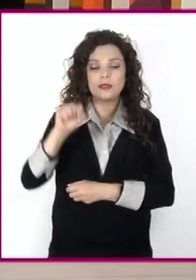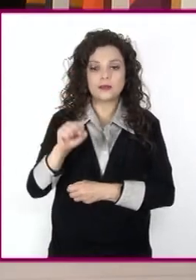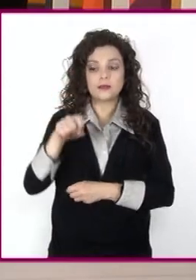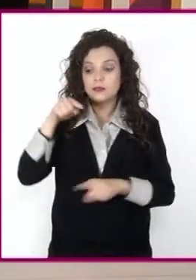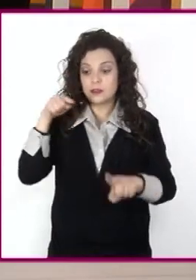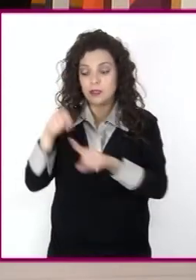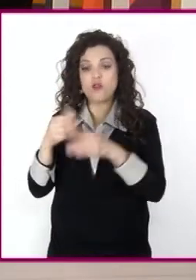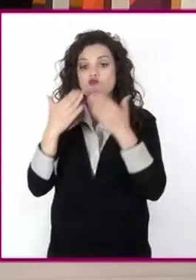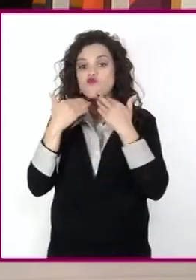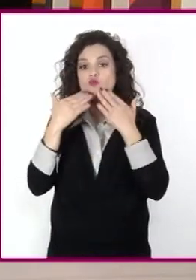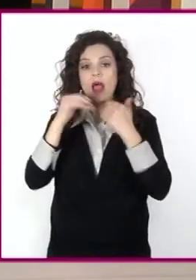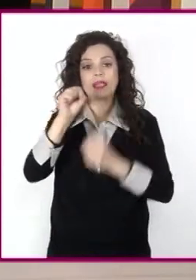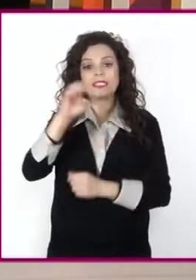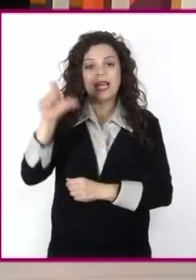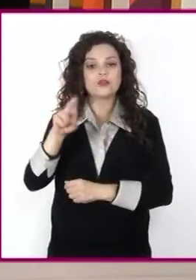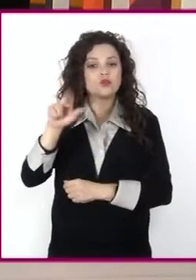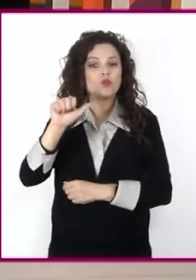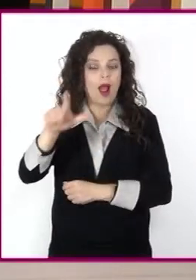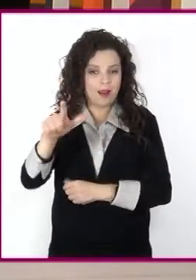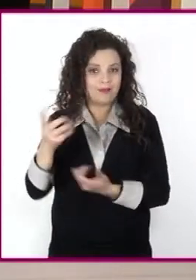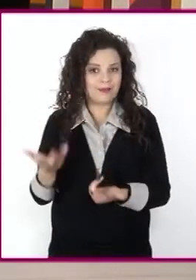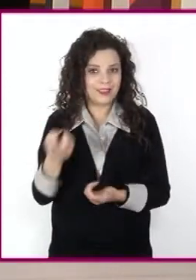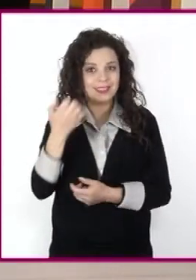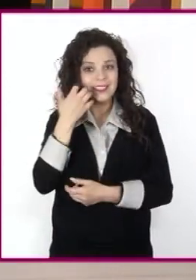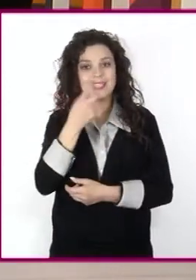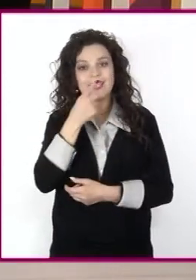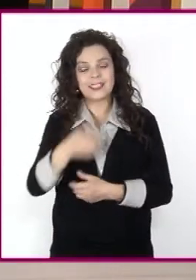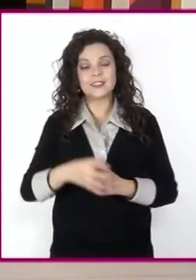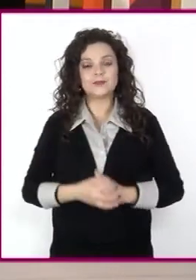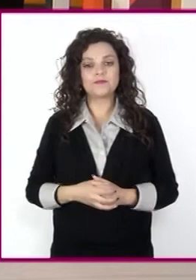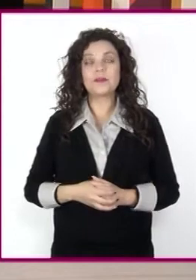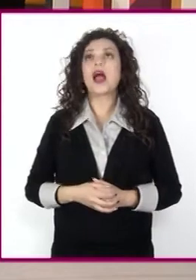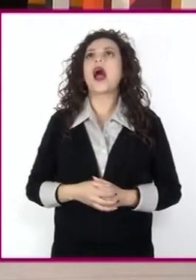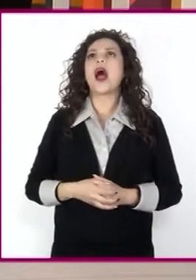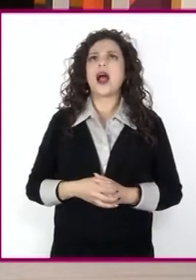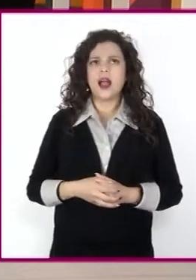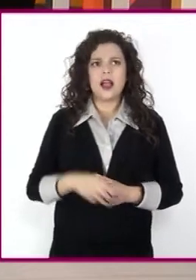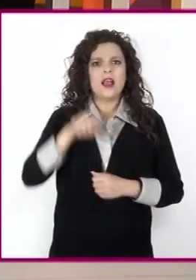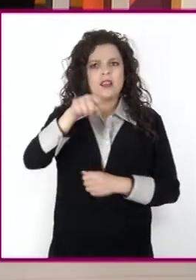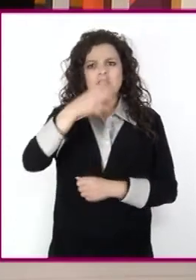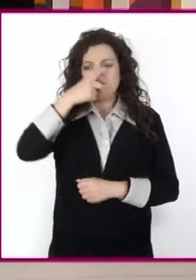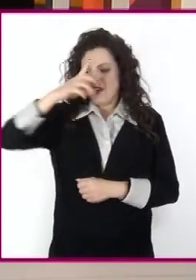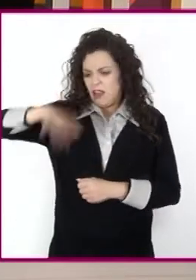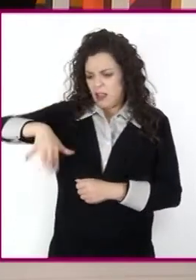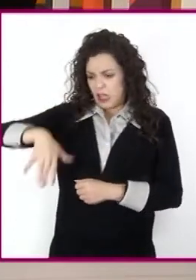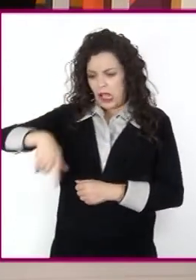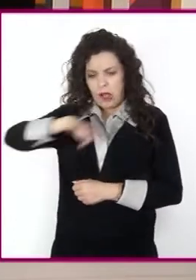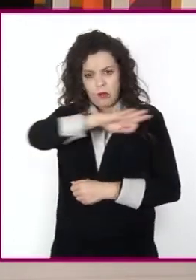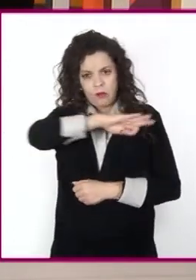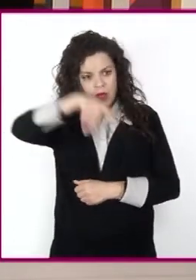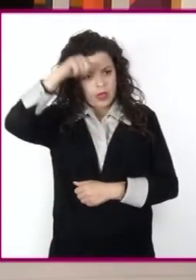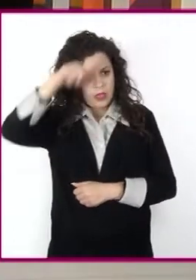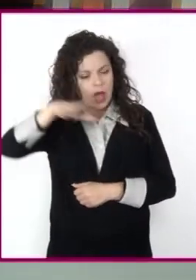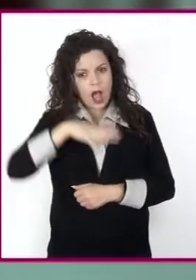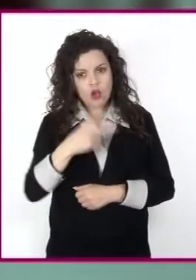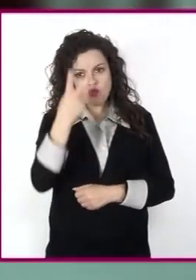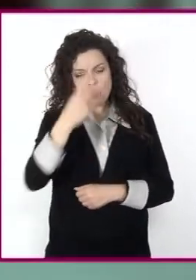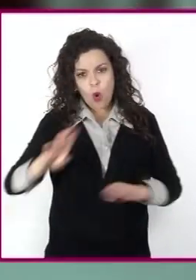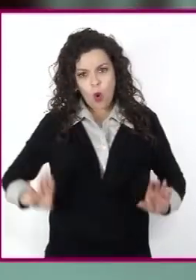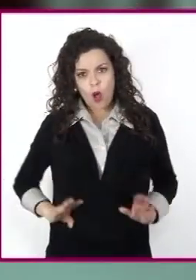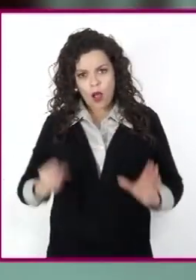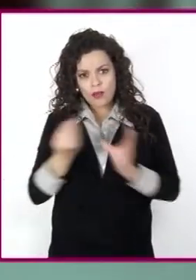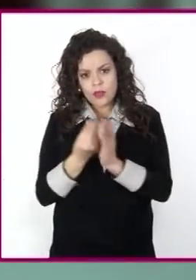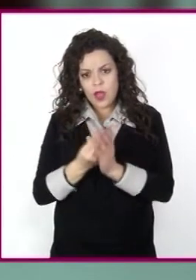sexuales. Maestra, entonces, de acuerdo con lo que mencionó, ¿encontraremos dos tipos de cromosomas,